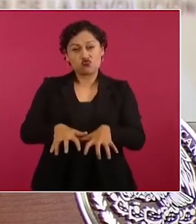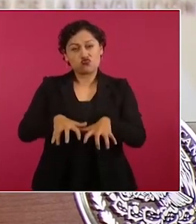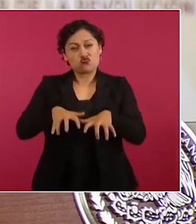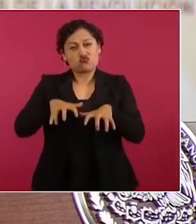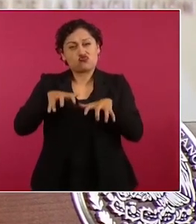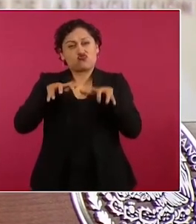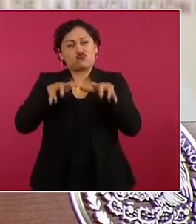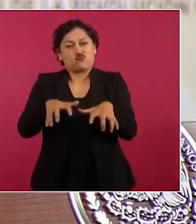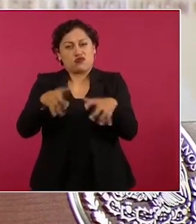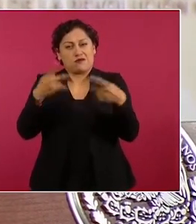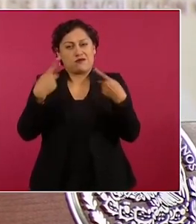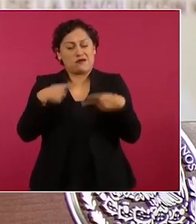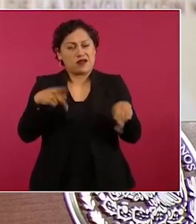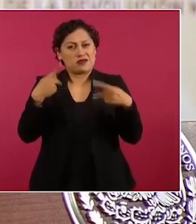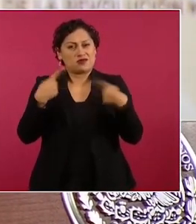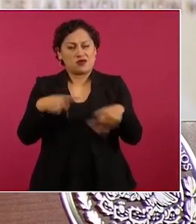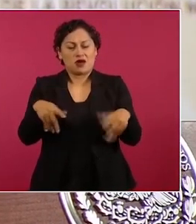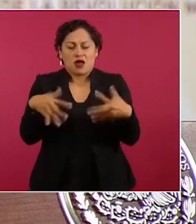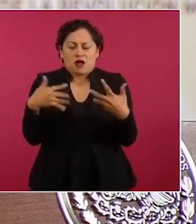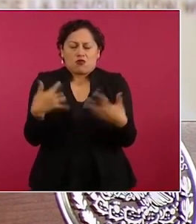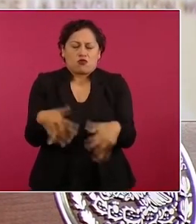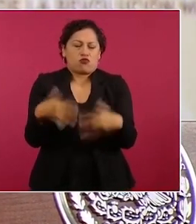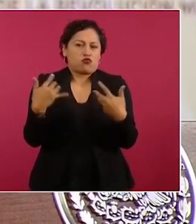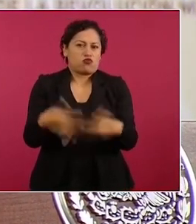de gentes.